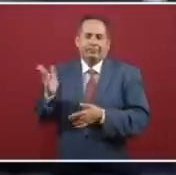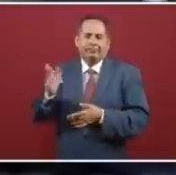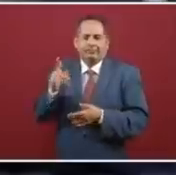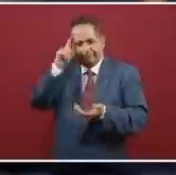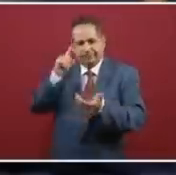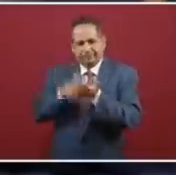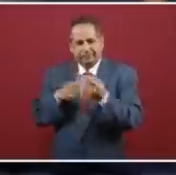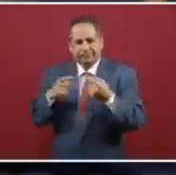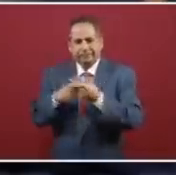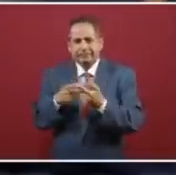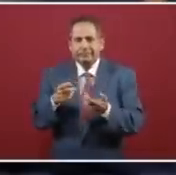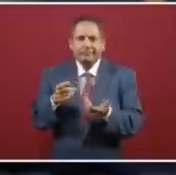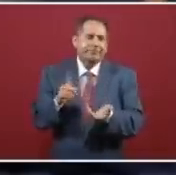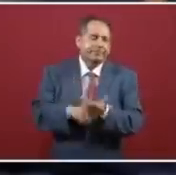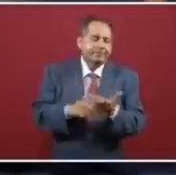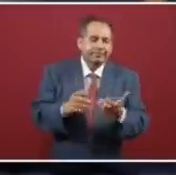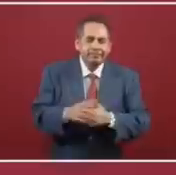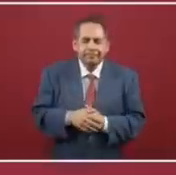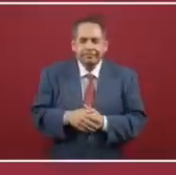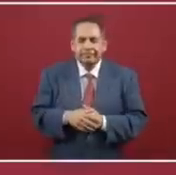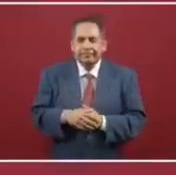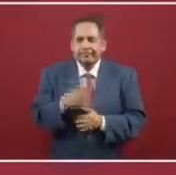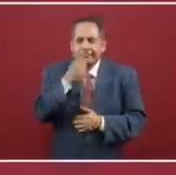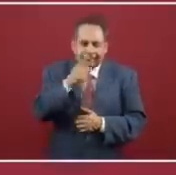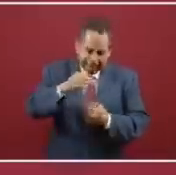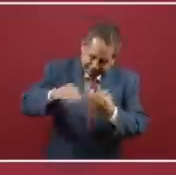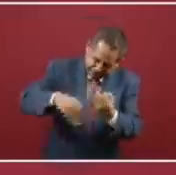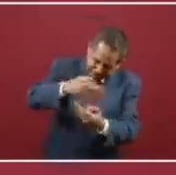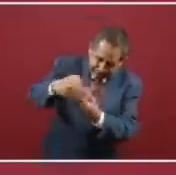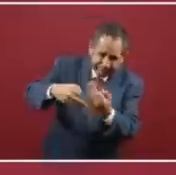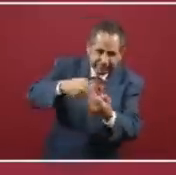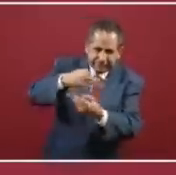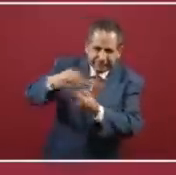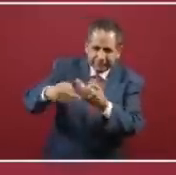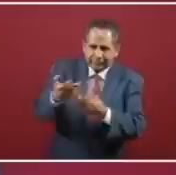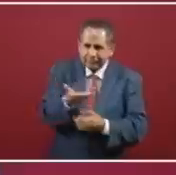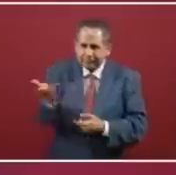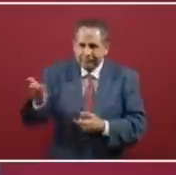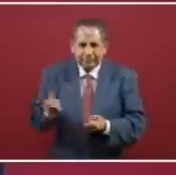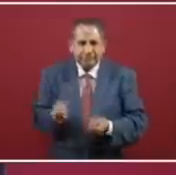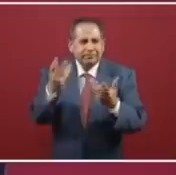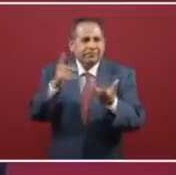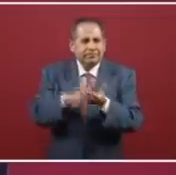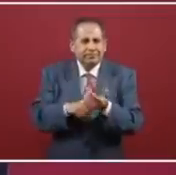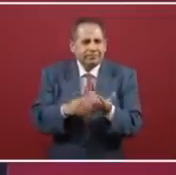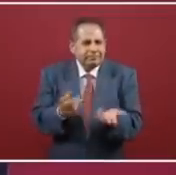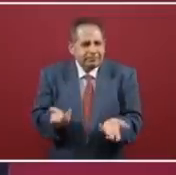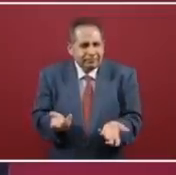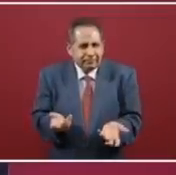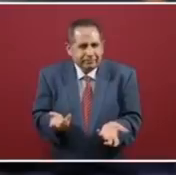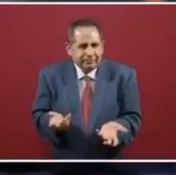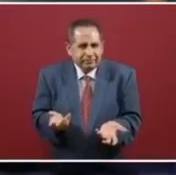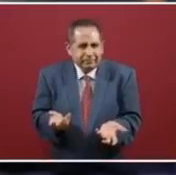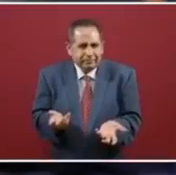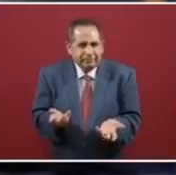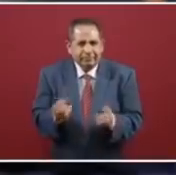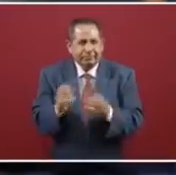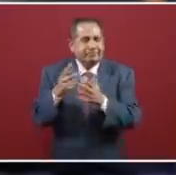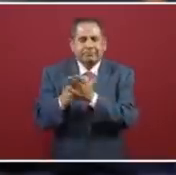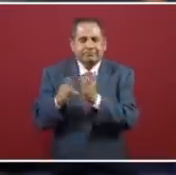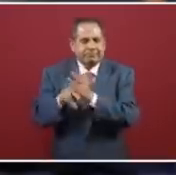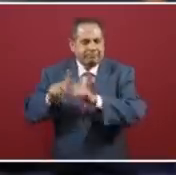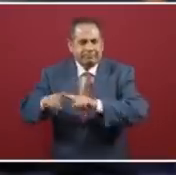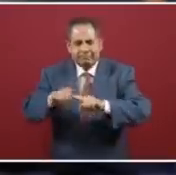no creo que interfieren son todos y a todos corrían todos sustituimos te voy a dar el número las plazas